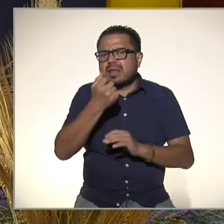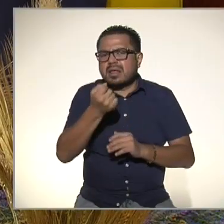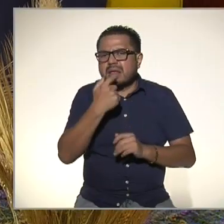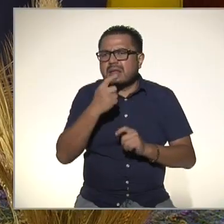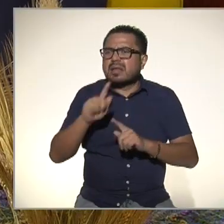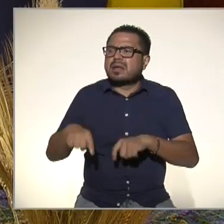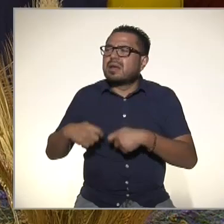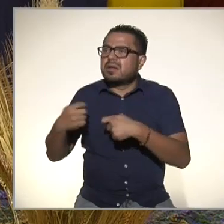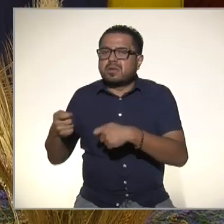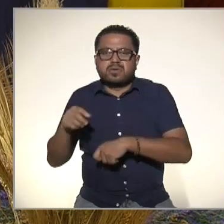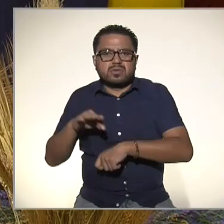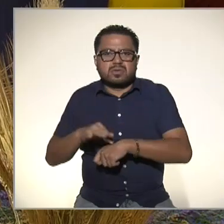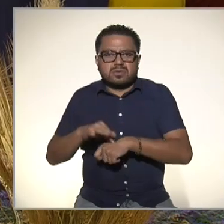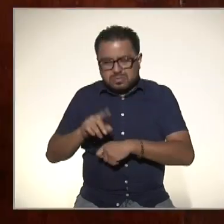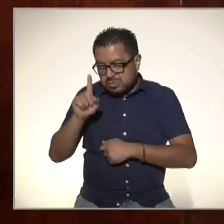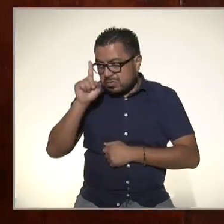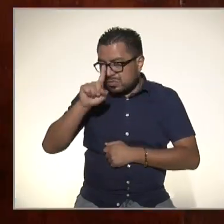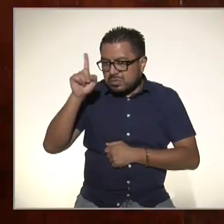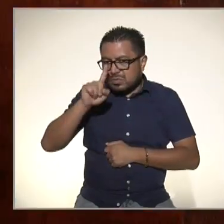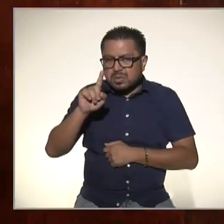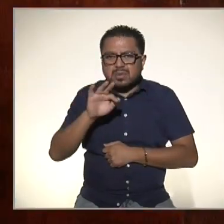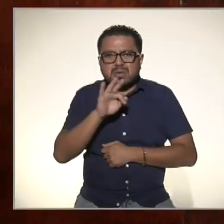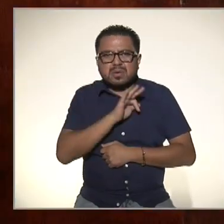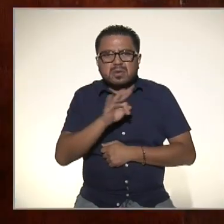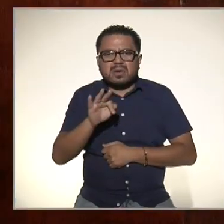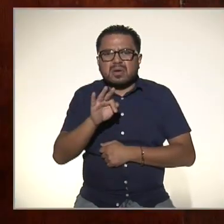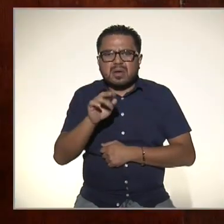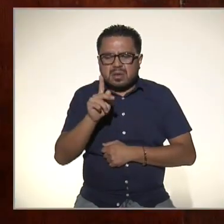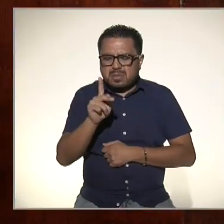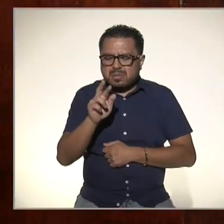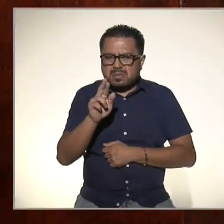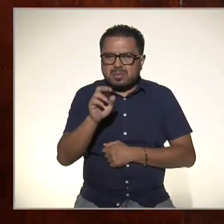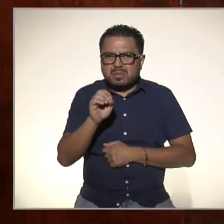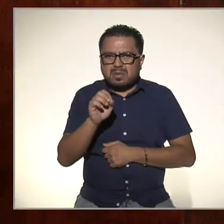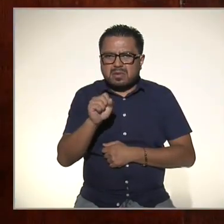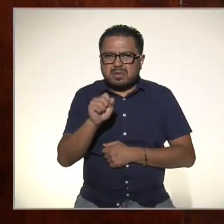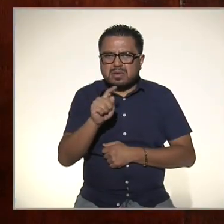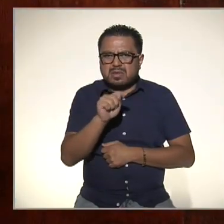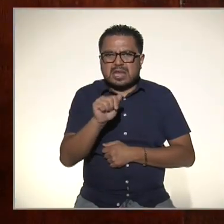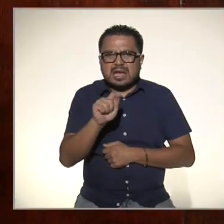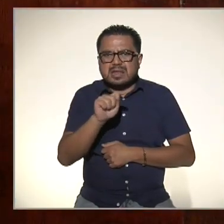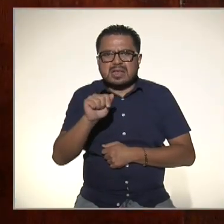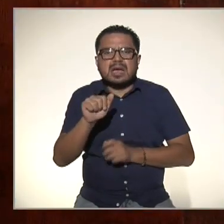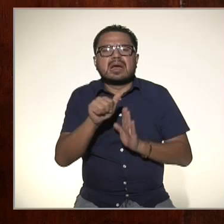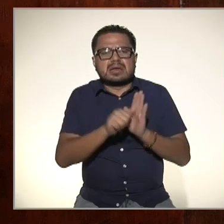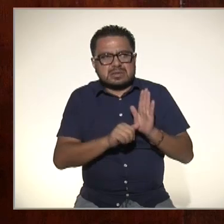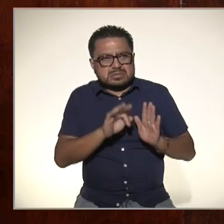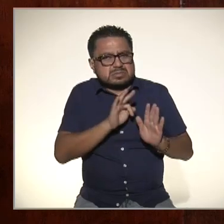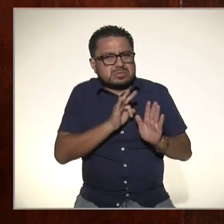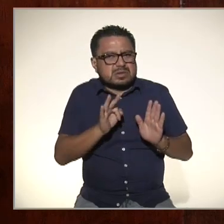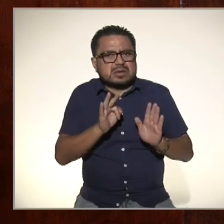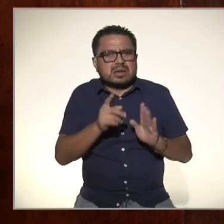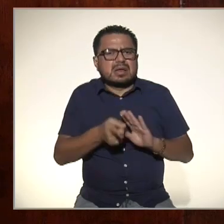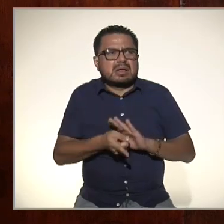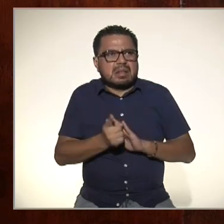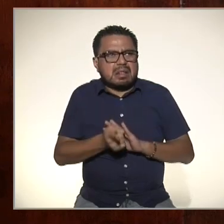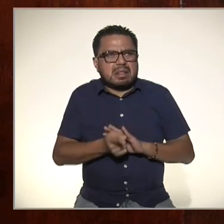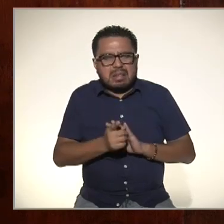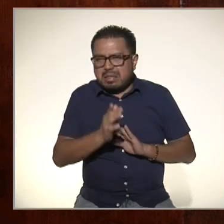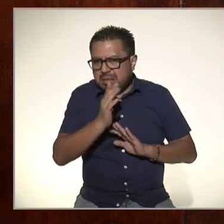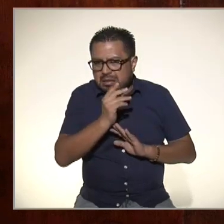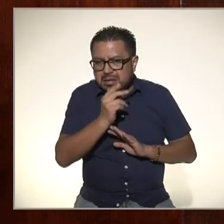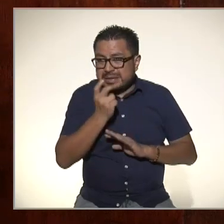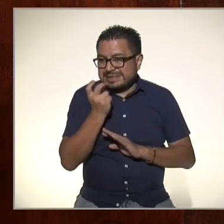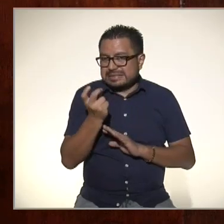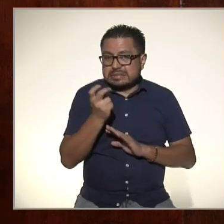medicamento. El doctor le recomendó un raspado de próstata, ya que la cirugía puede provocar disfunción eréctil.